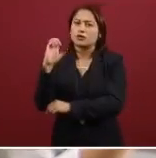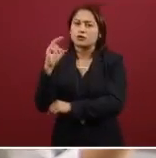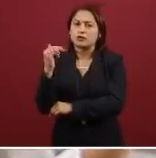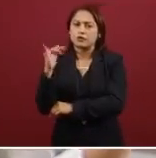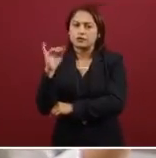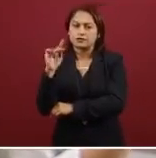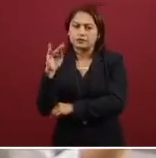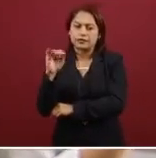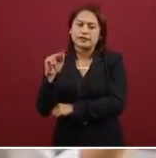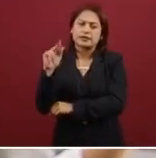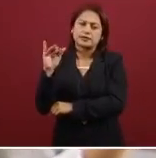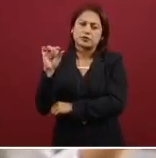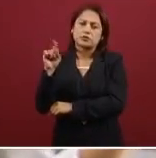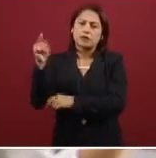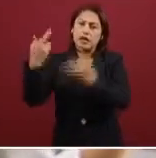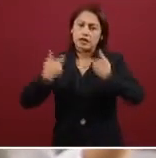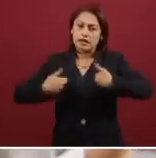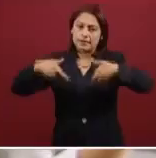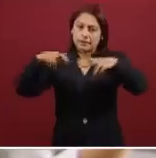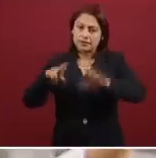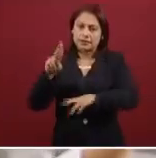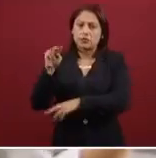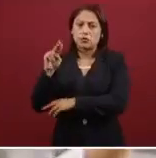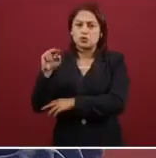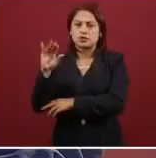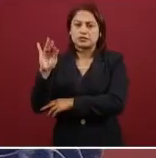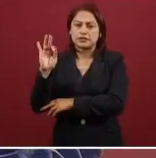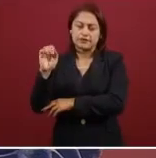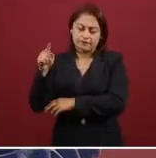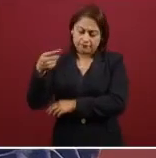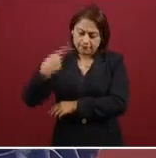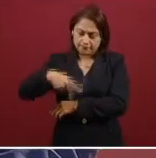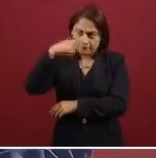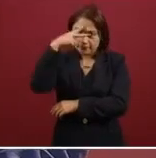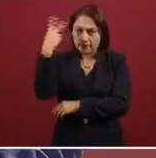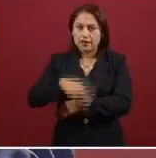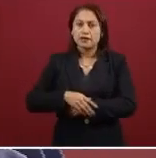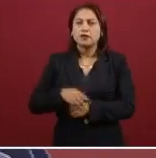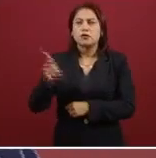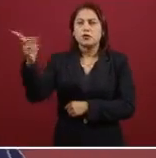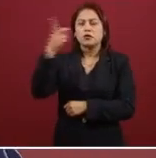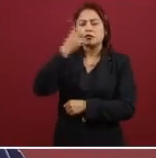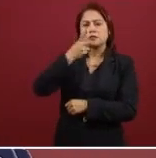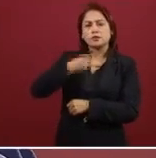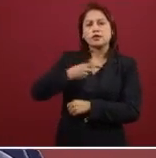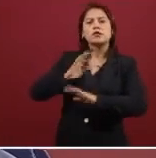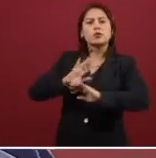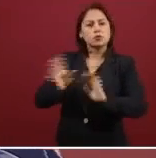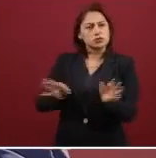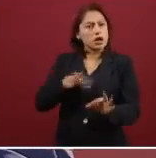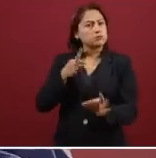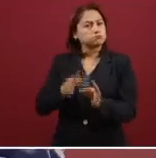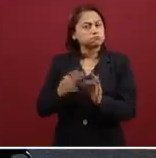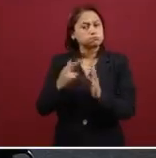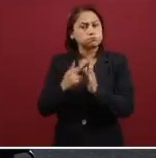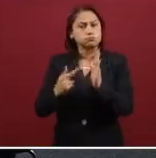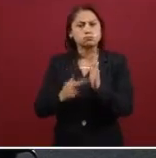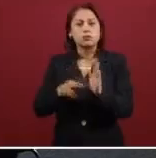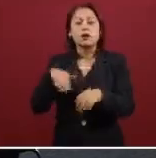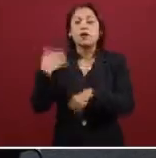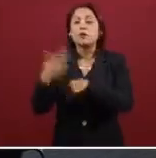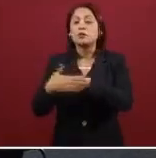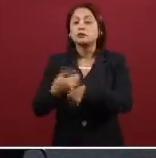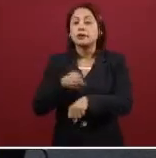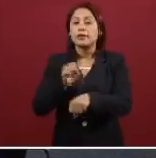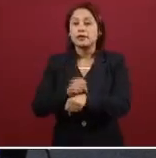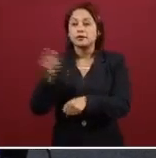Cristian Skug, representante de la UNICEF en México, y me platicó pues que este protocolo está prácticamente listo, se lo van a presentar la próxima semana, y